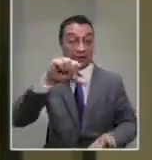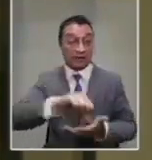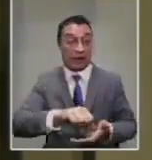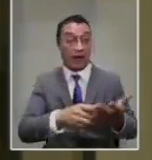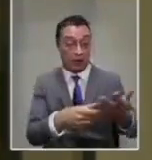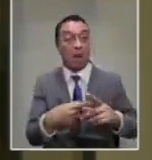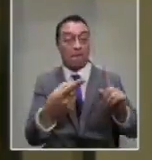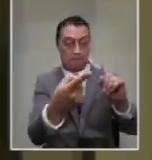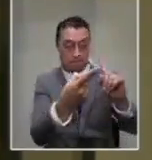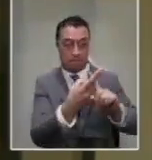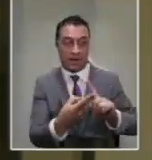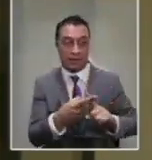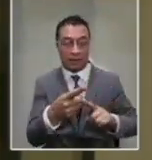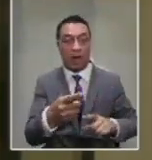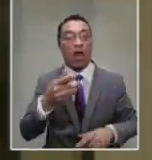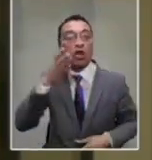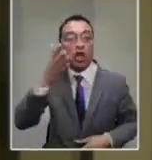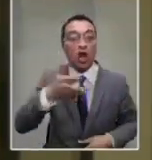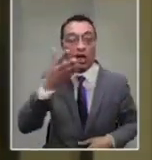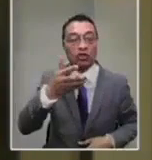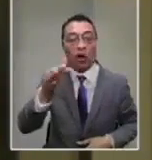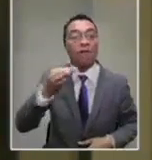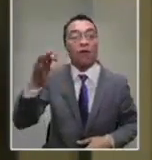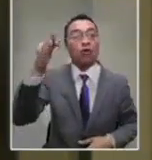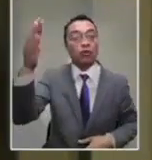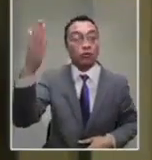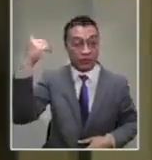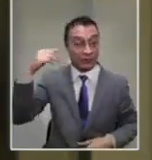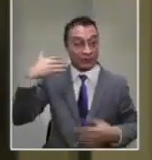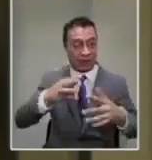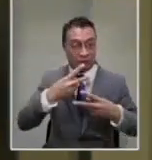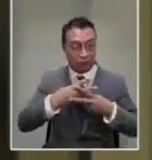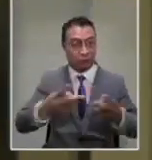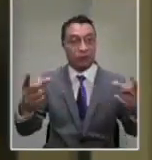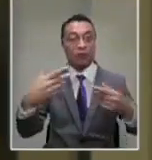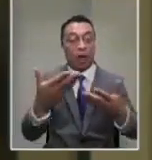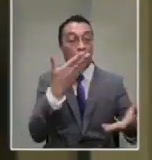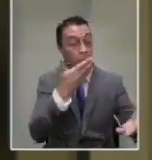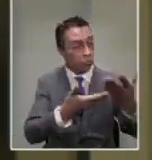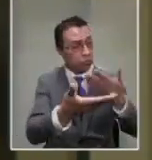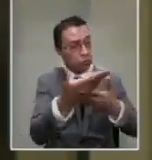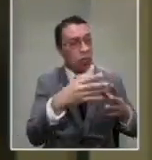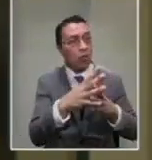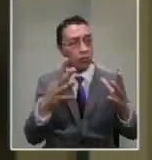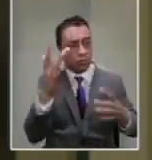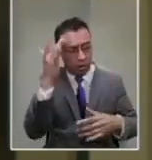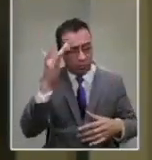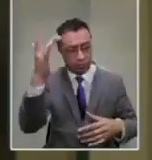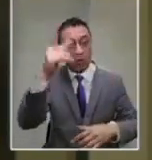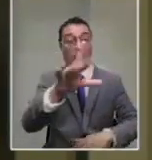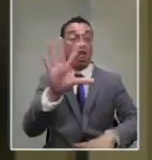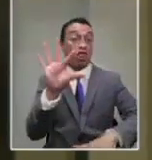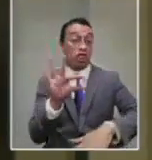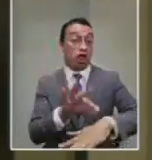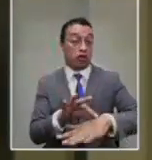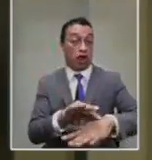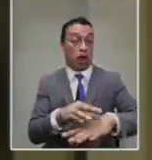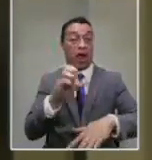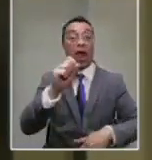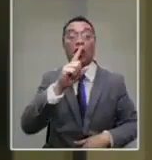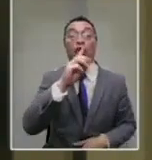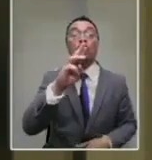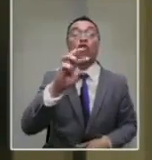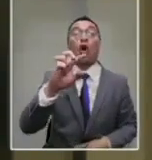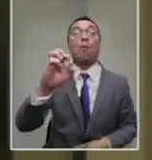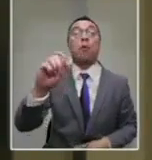por la Universidad Central para participar en el Congreso Futuro en enero pasado, donde compartió, por supuesto, mucha sabiduría. Ella es doctora en